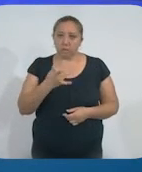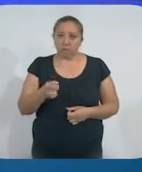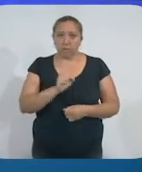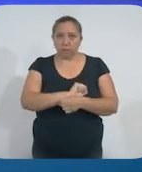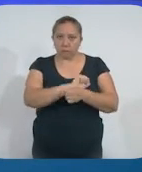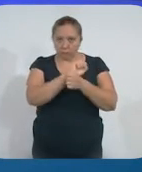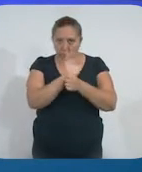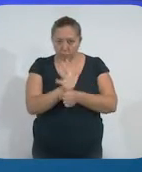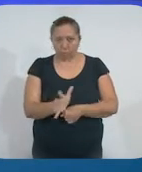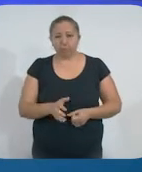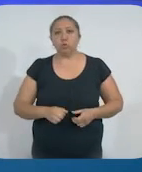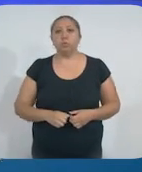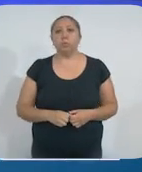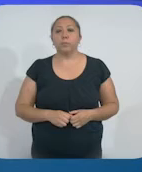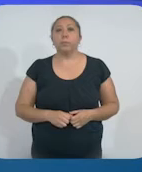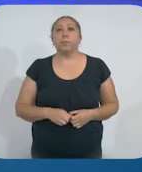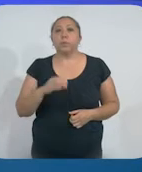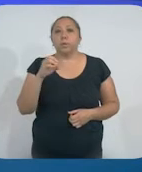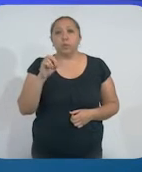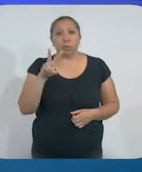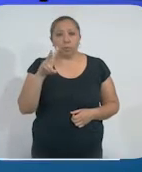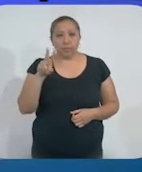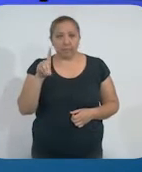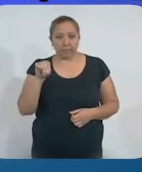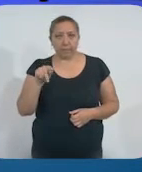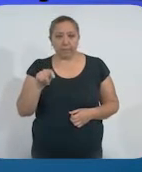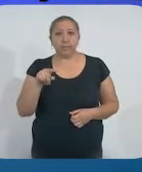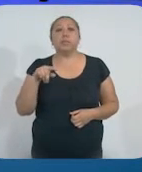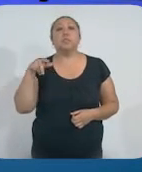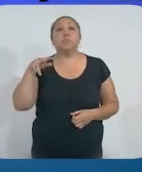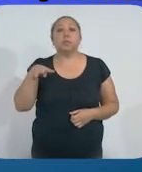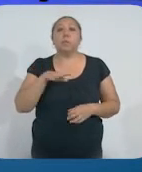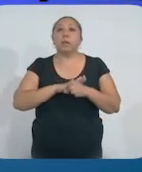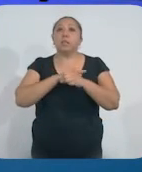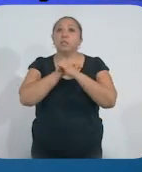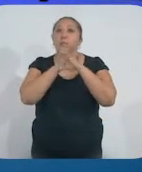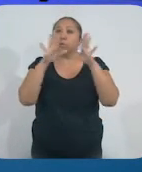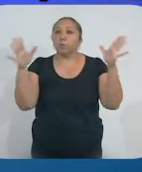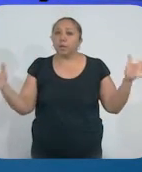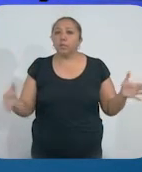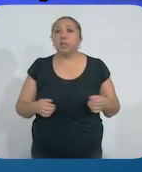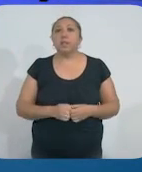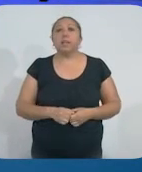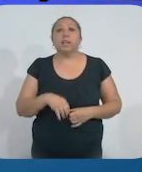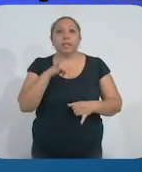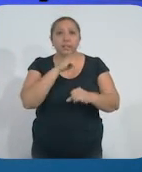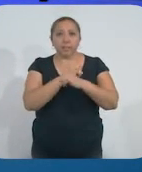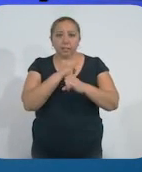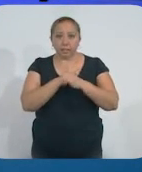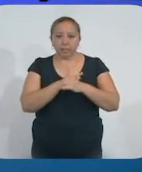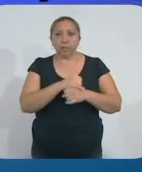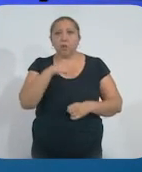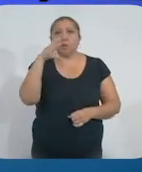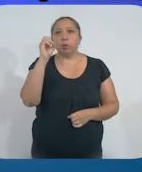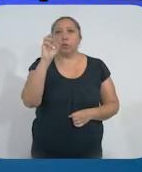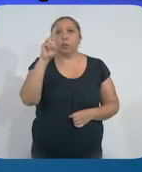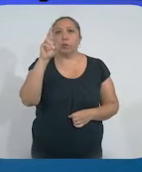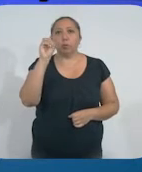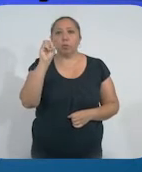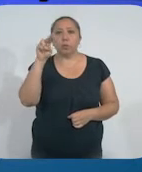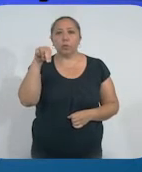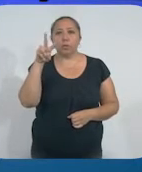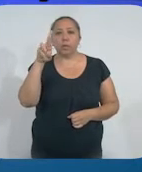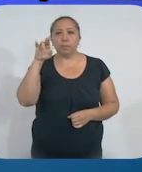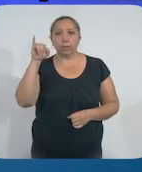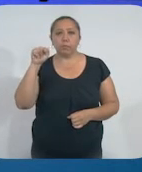presentan síntomas del coronavirus COVID-19. Hay más información sobre el COVID-19 en la página de internet